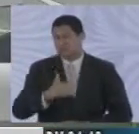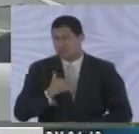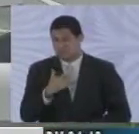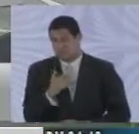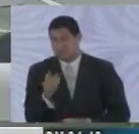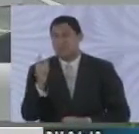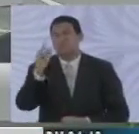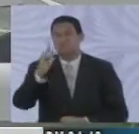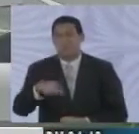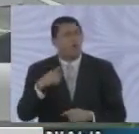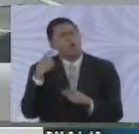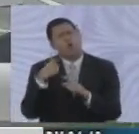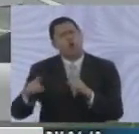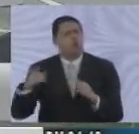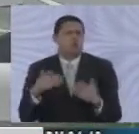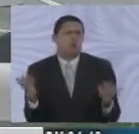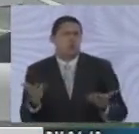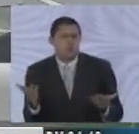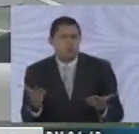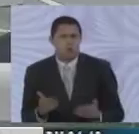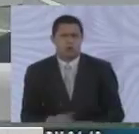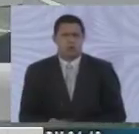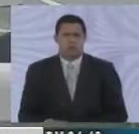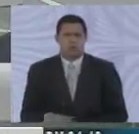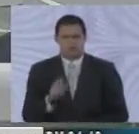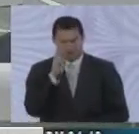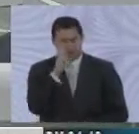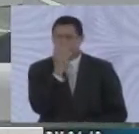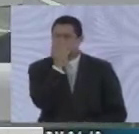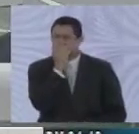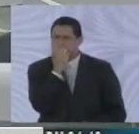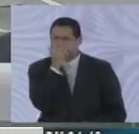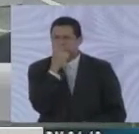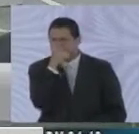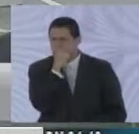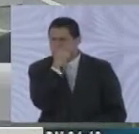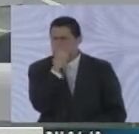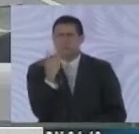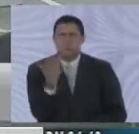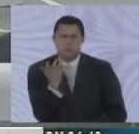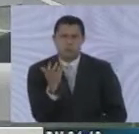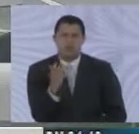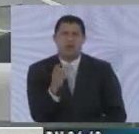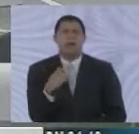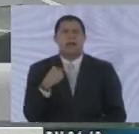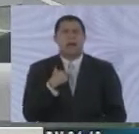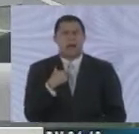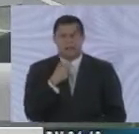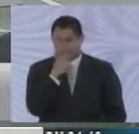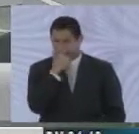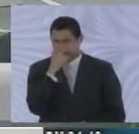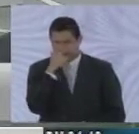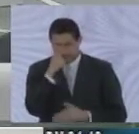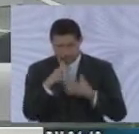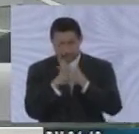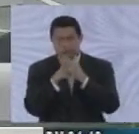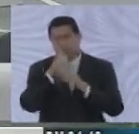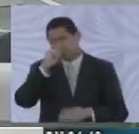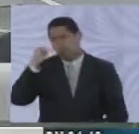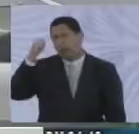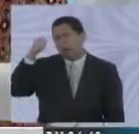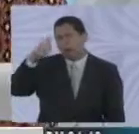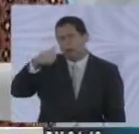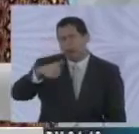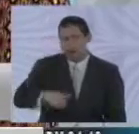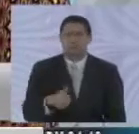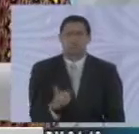¿Cómo también, cuáles serían los otros? ¿Cómo suele manifestarse esta patología? Sí, el paciente con obstrucción nasal que tiene larga data